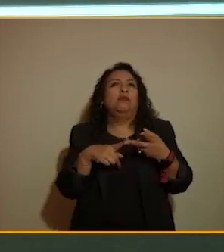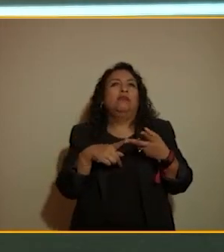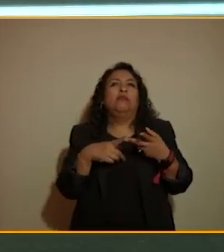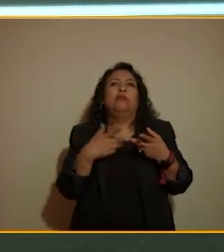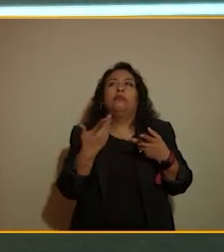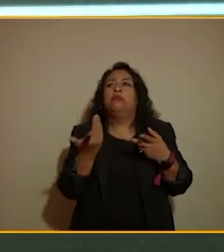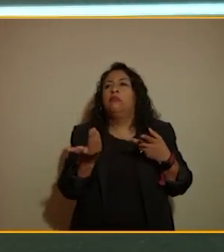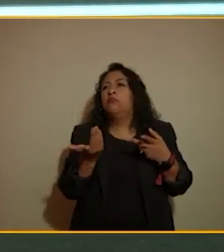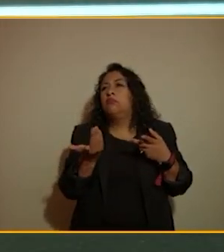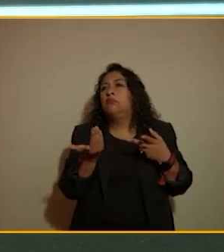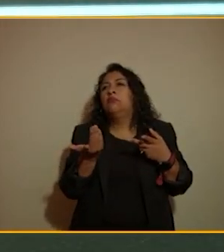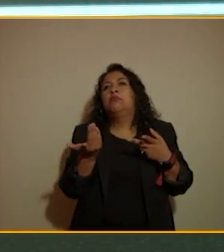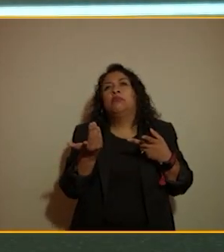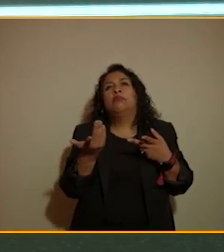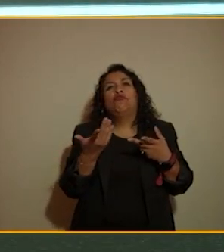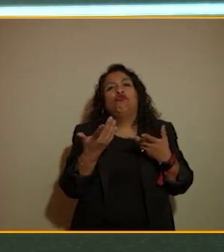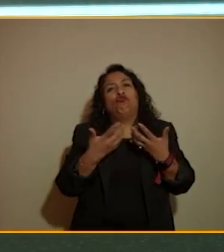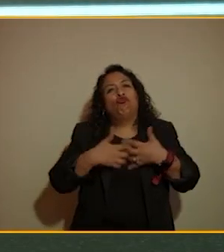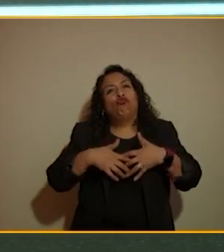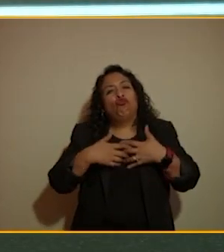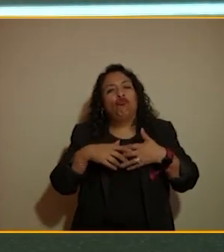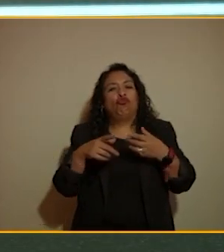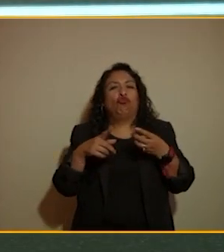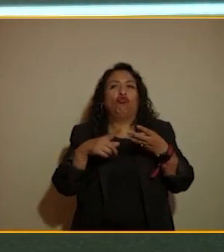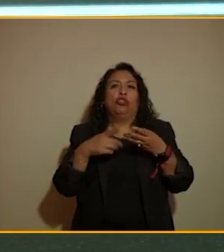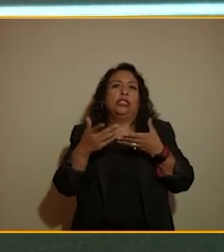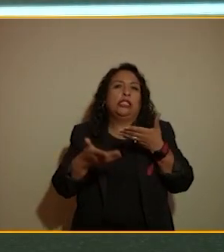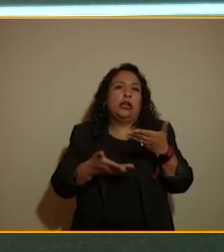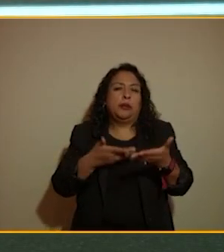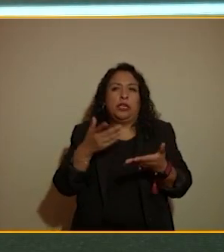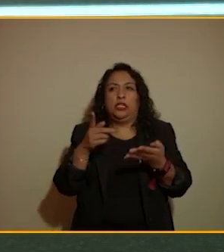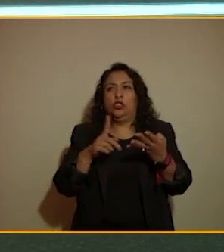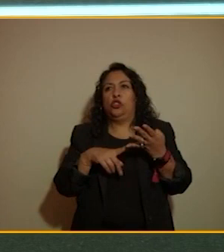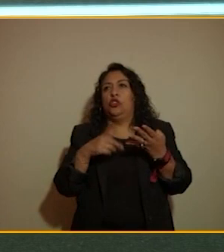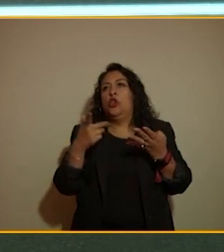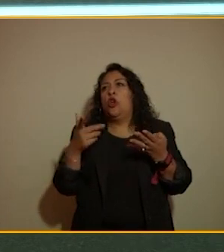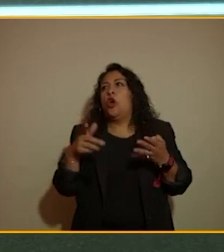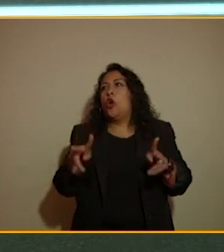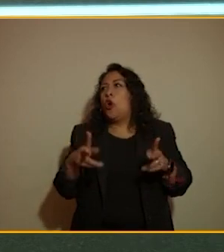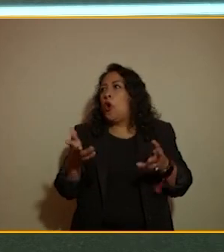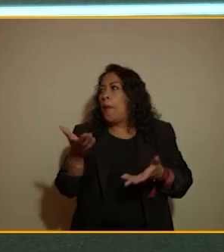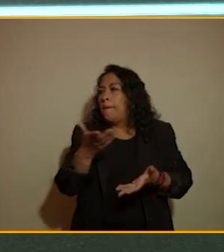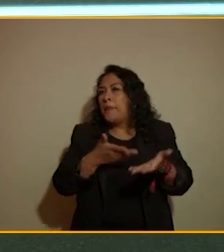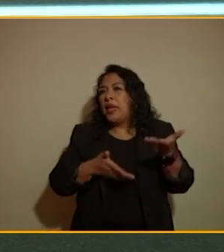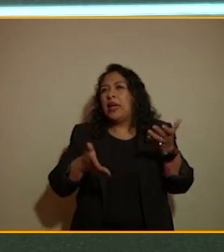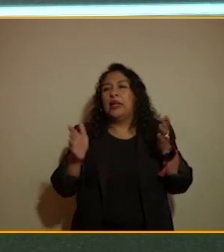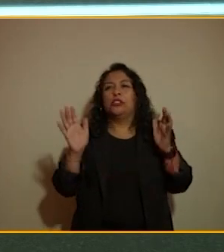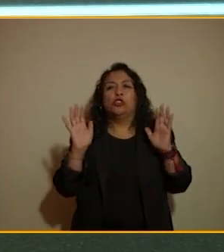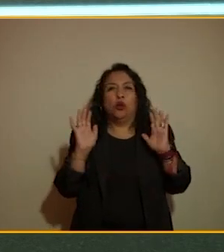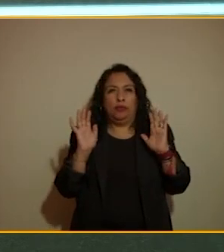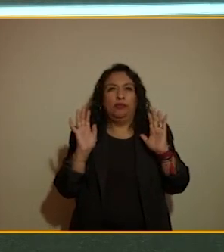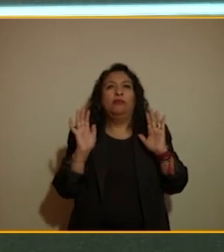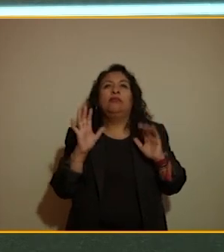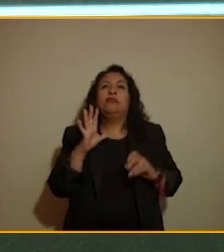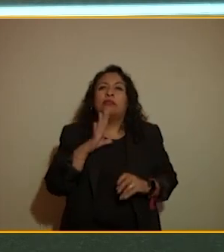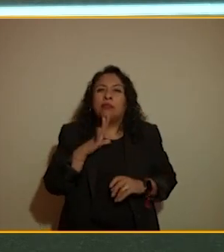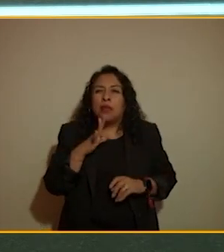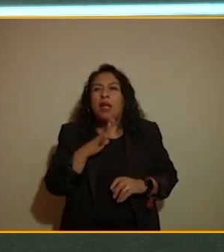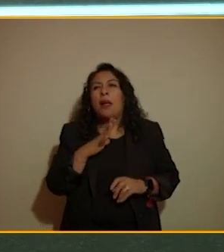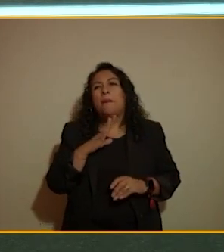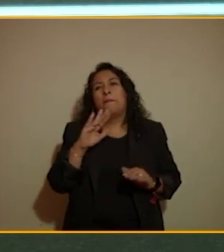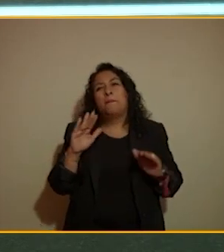pertenecen a manufactura o a servicios o incluso comercio en mayor medida, que tienen un